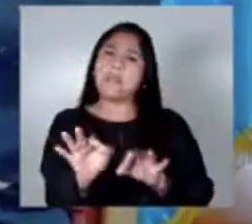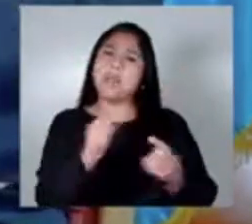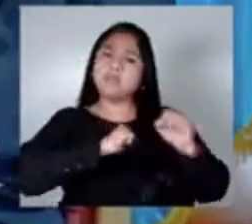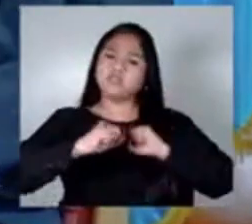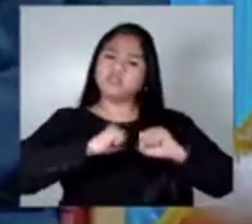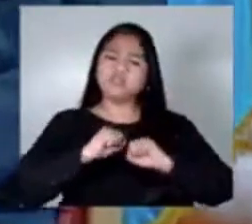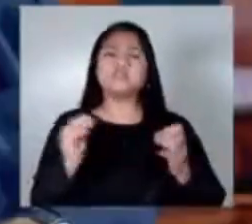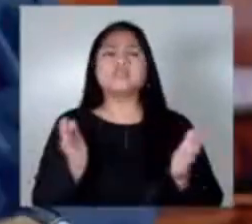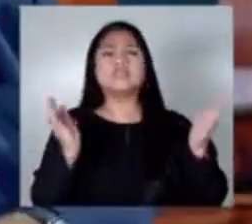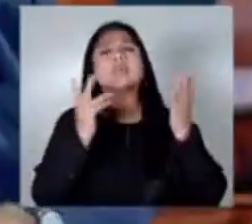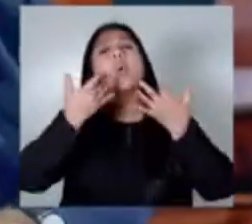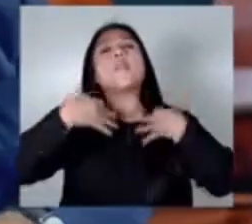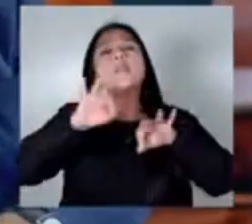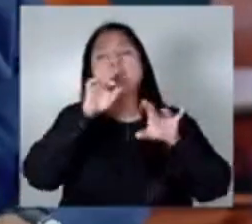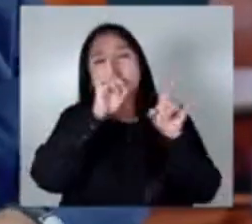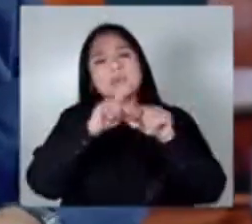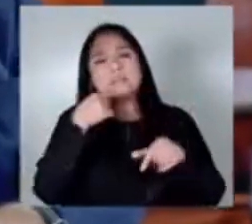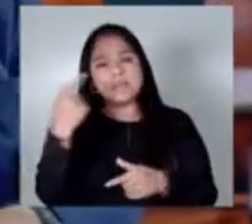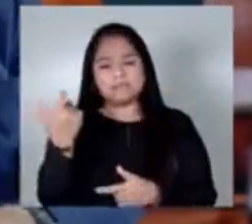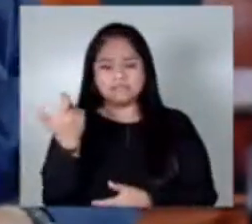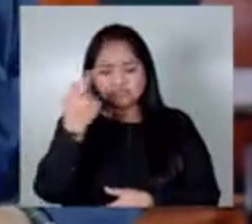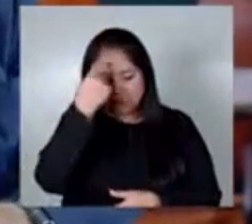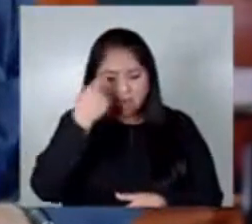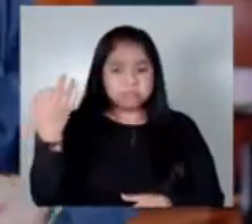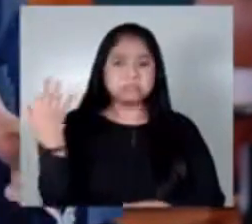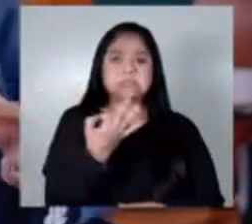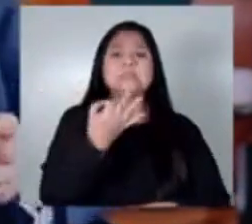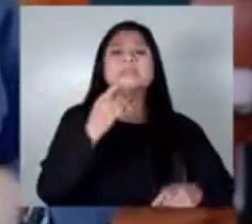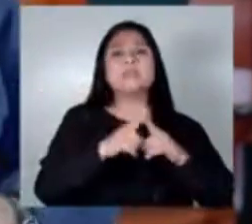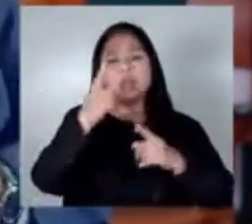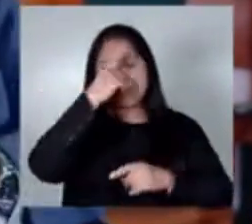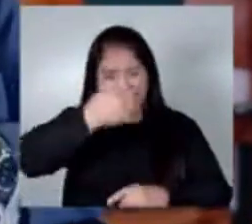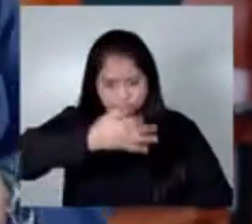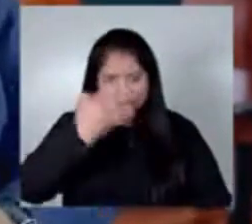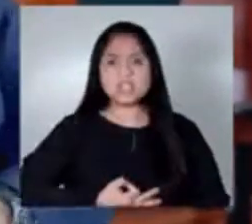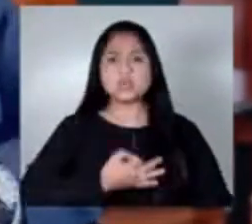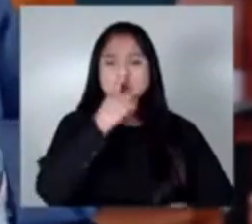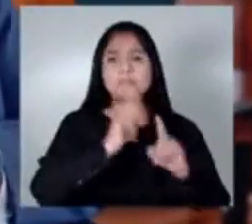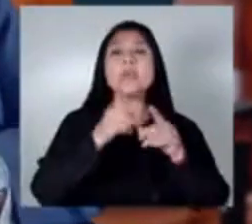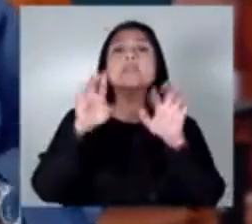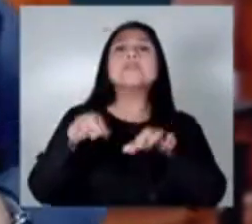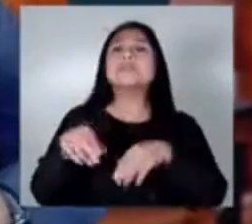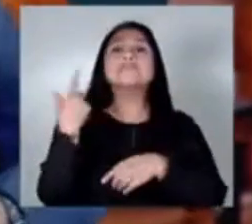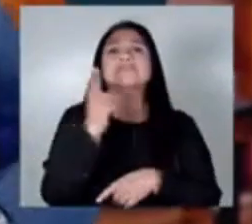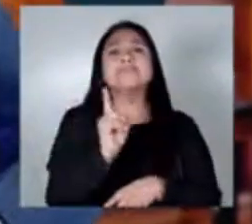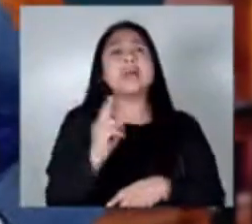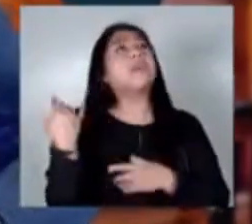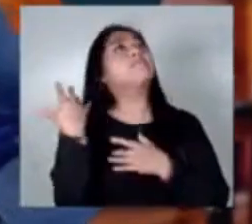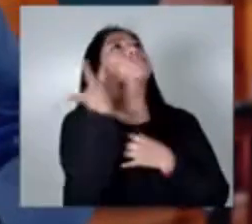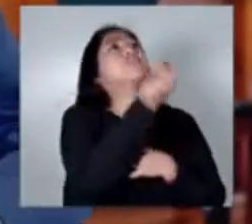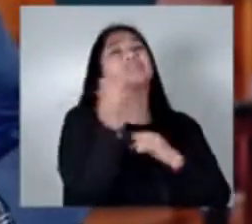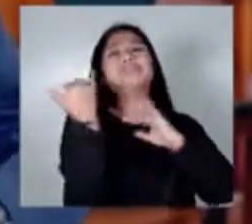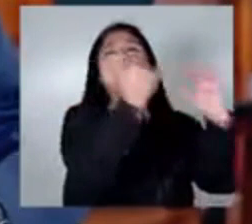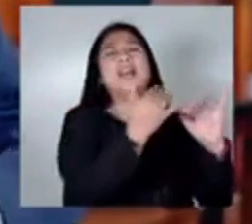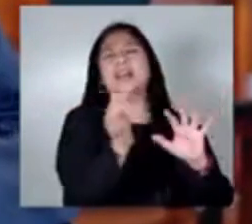creando oportunidades, con trabajos de calidad y bien remunerados, con empleo digno. Nuestros compatriotas no tendrán motivos para emprender un